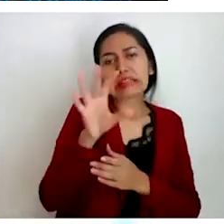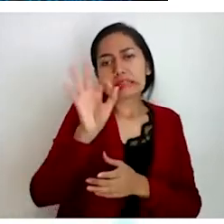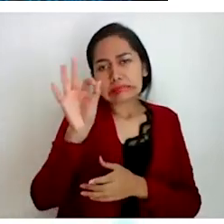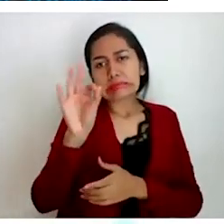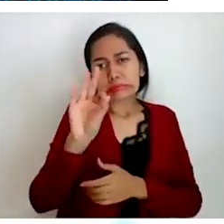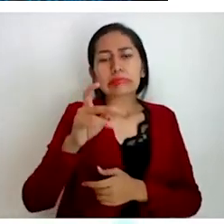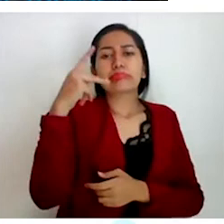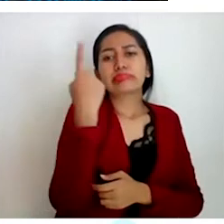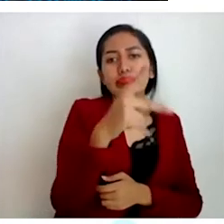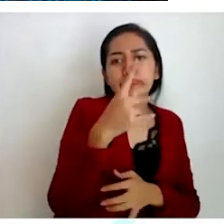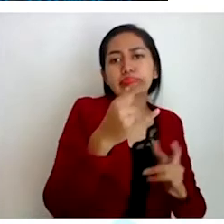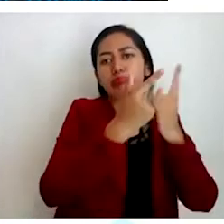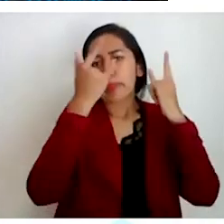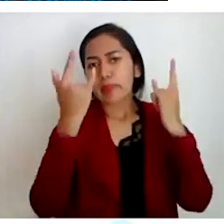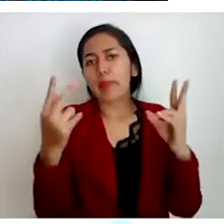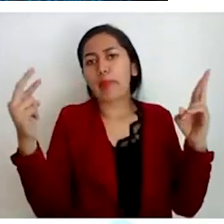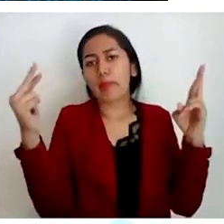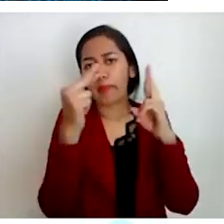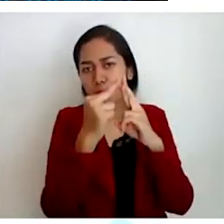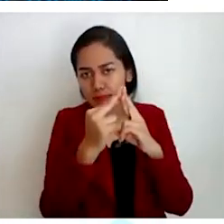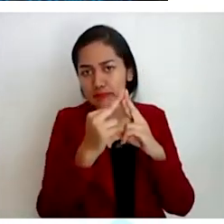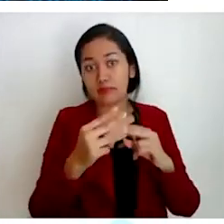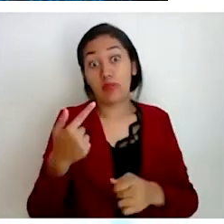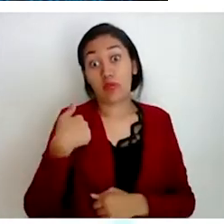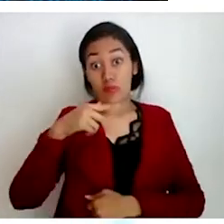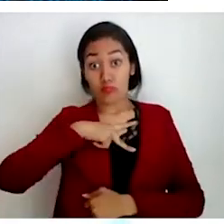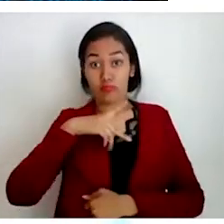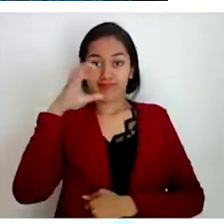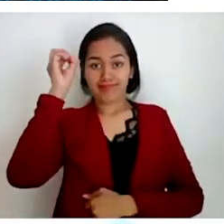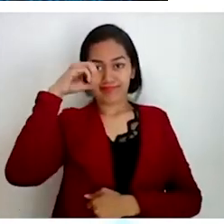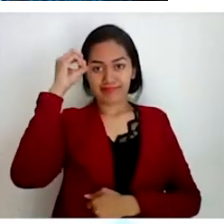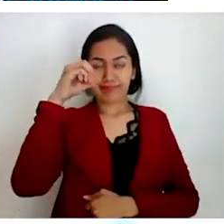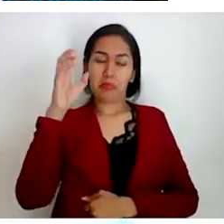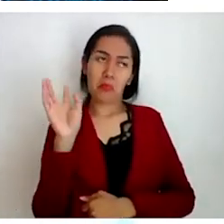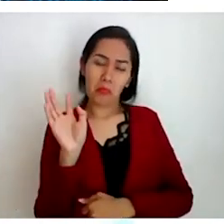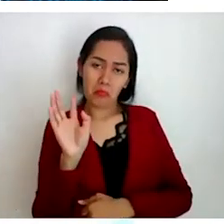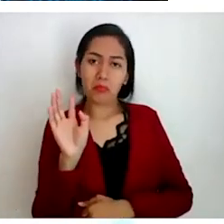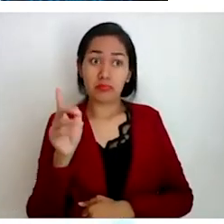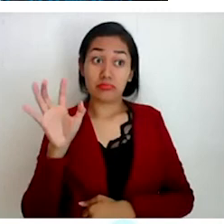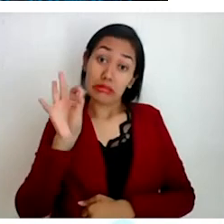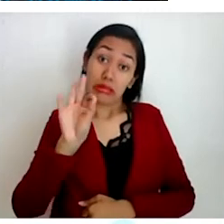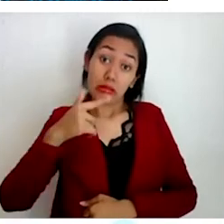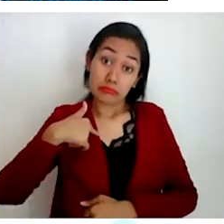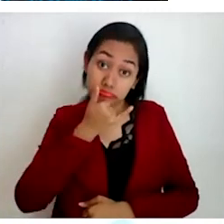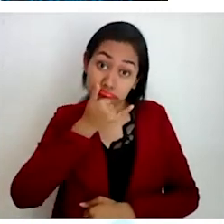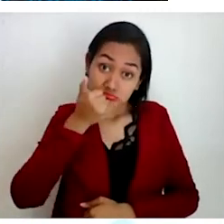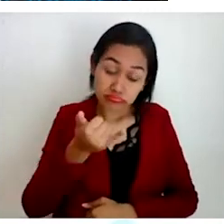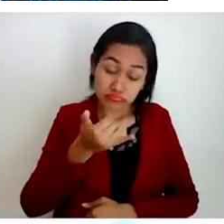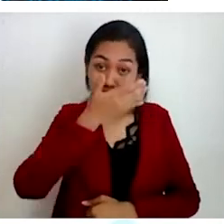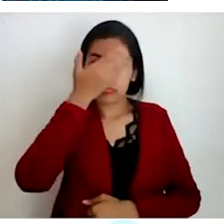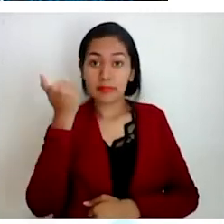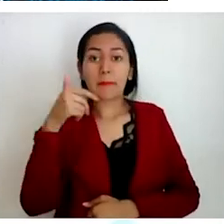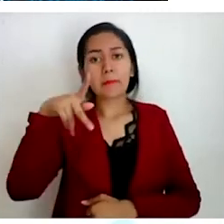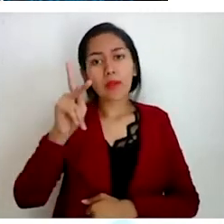que está muy imbuido desde mi óptica, ¿no? A lo mejor estoy equivocado, pero ciertamente hay estos elementos que